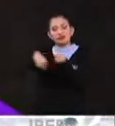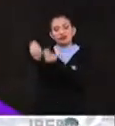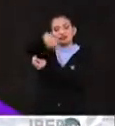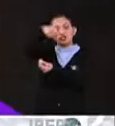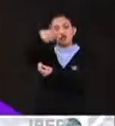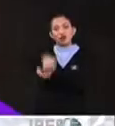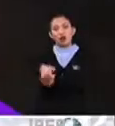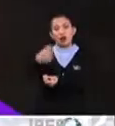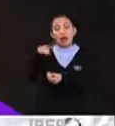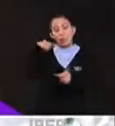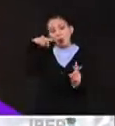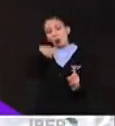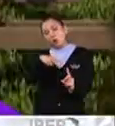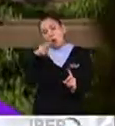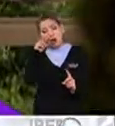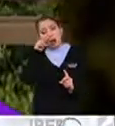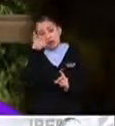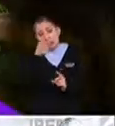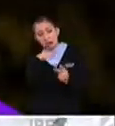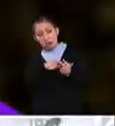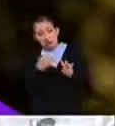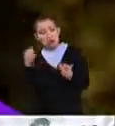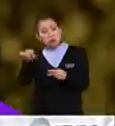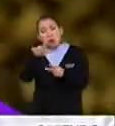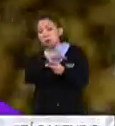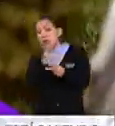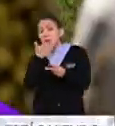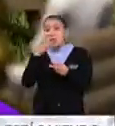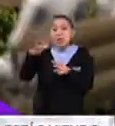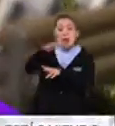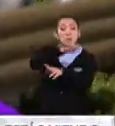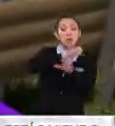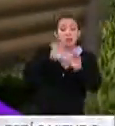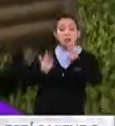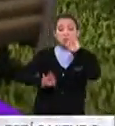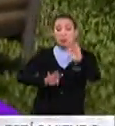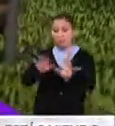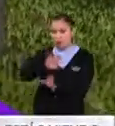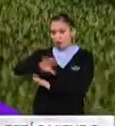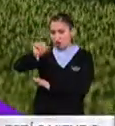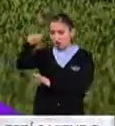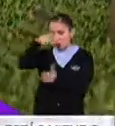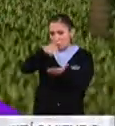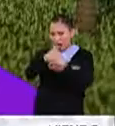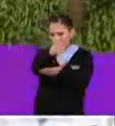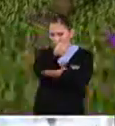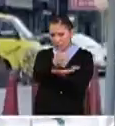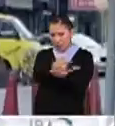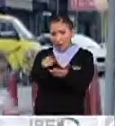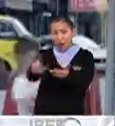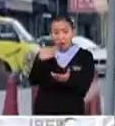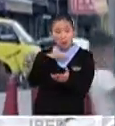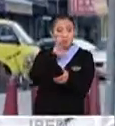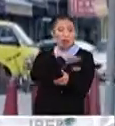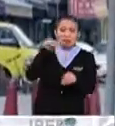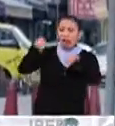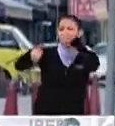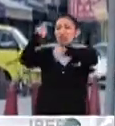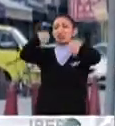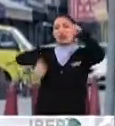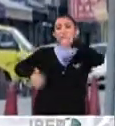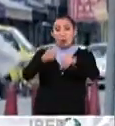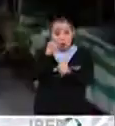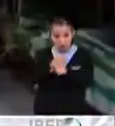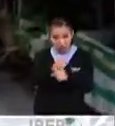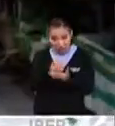sostenibles, desde los puntos de vista económico, social y ambiental. Por otro lado, las zonas urbanas no planificadas ofrecen